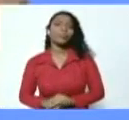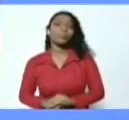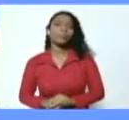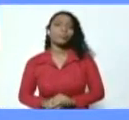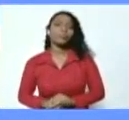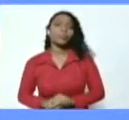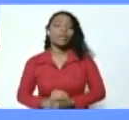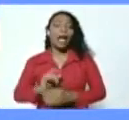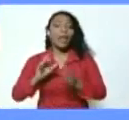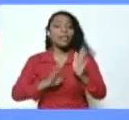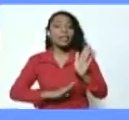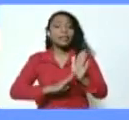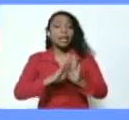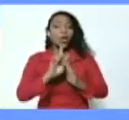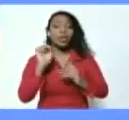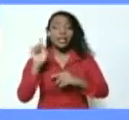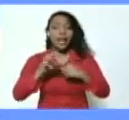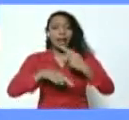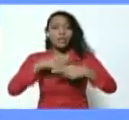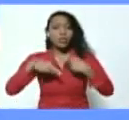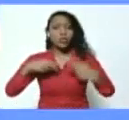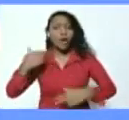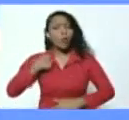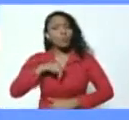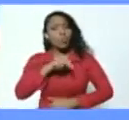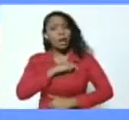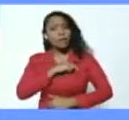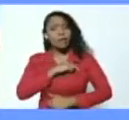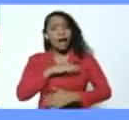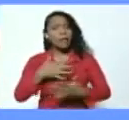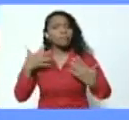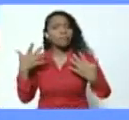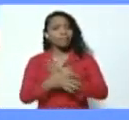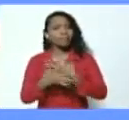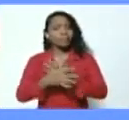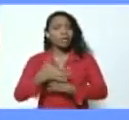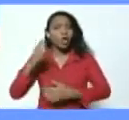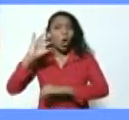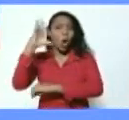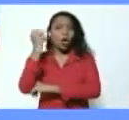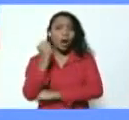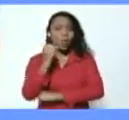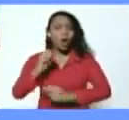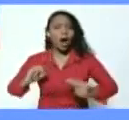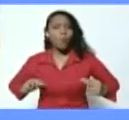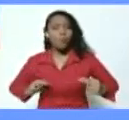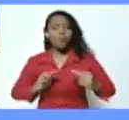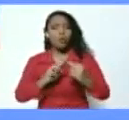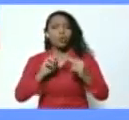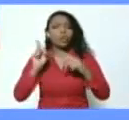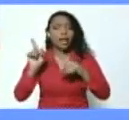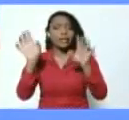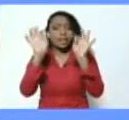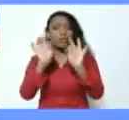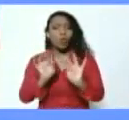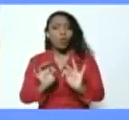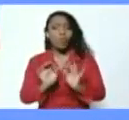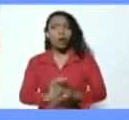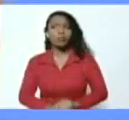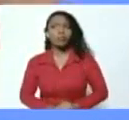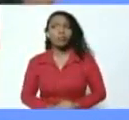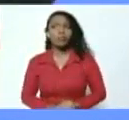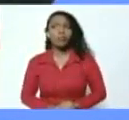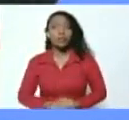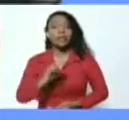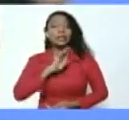en el desarrollo de estas revoluciones nuestras que logramos un encuentro de esta magnitud.